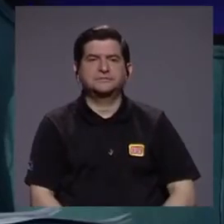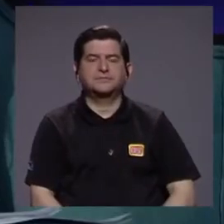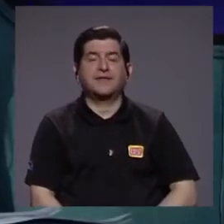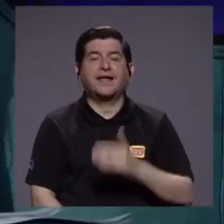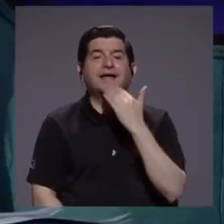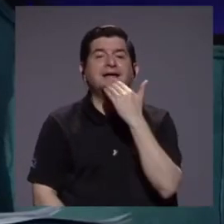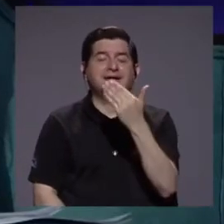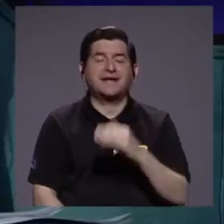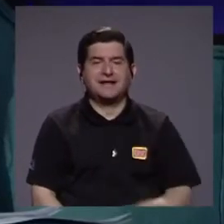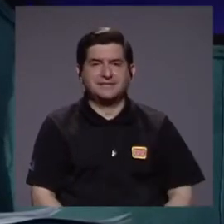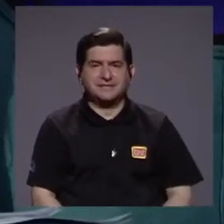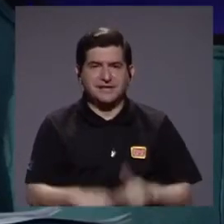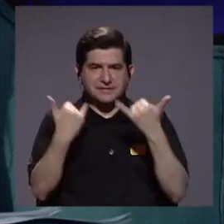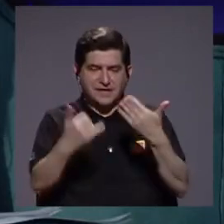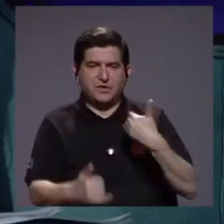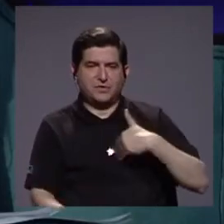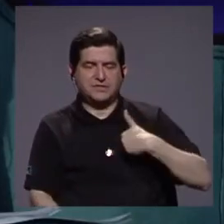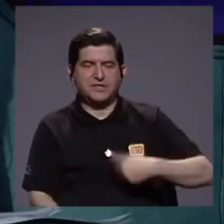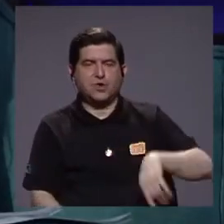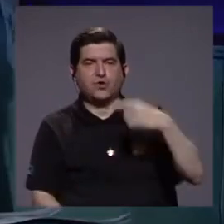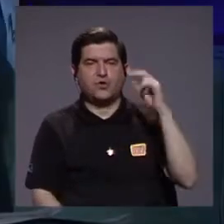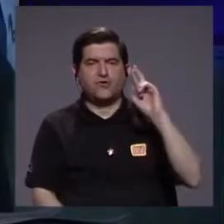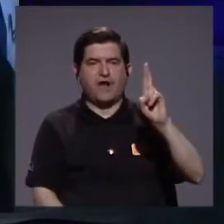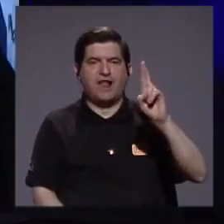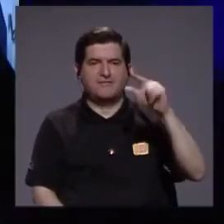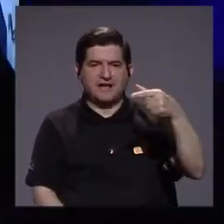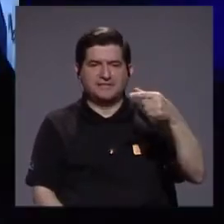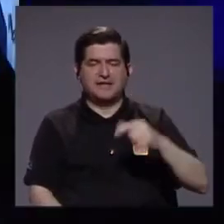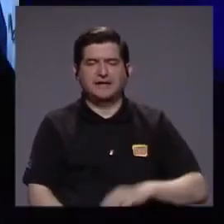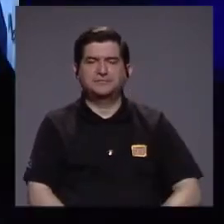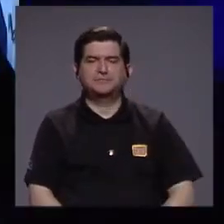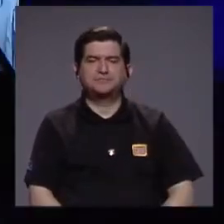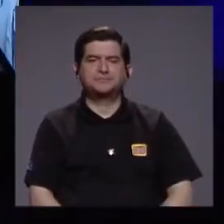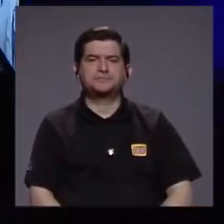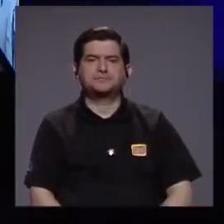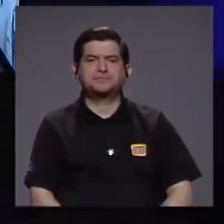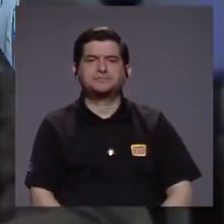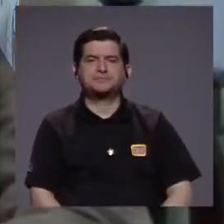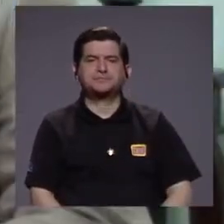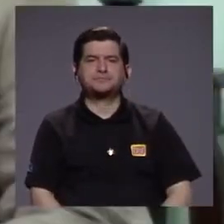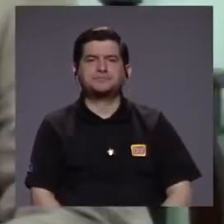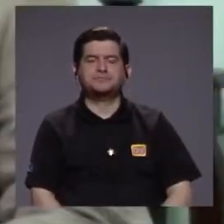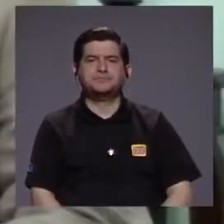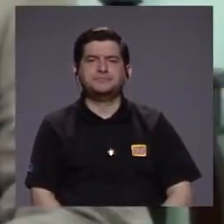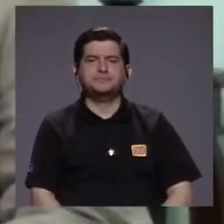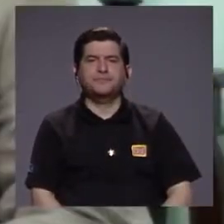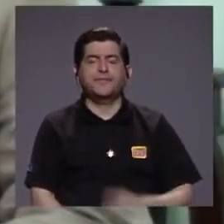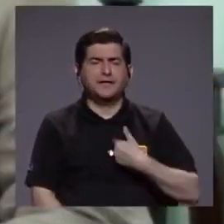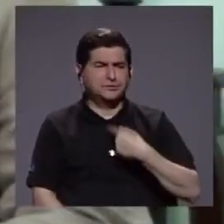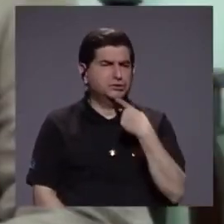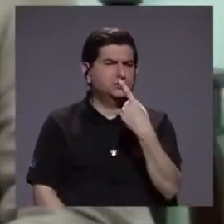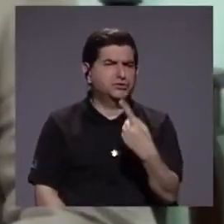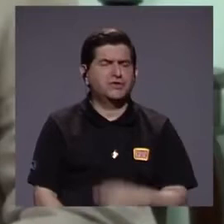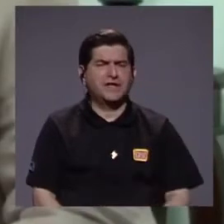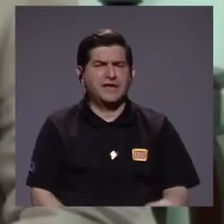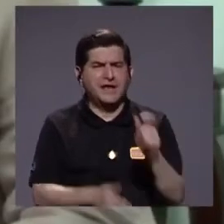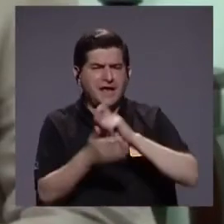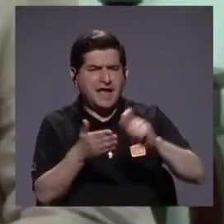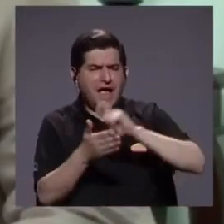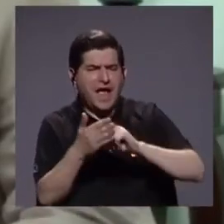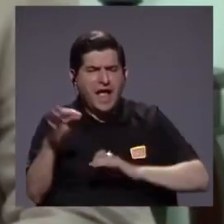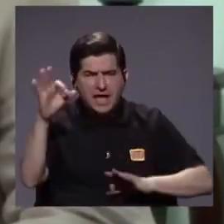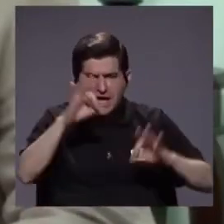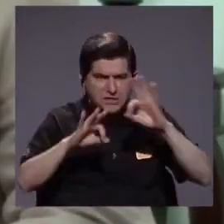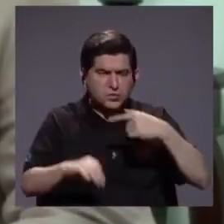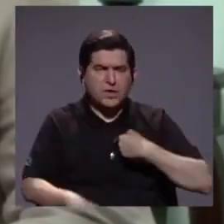Gracias. Continuamos con el señor Ralph García. Sí, bueno, le puedo decir que desde la Escuela de Física